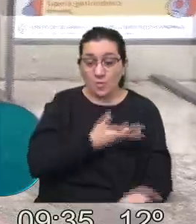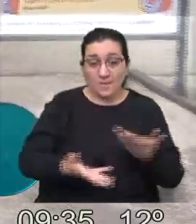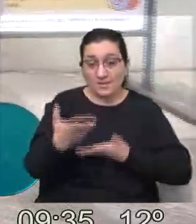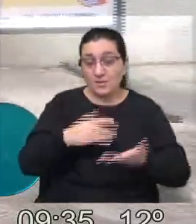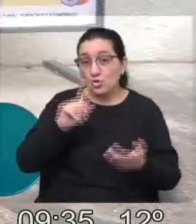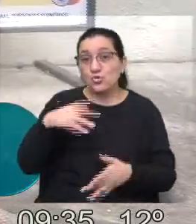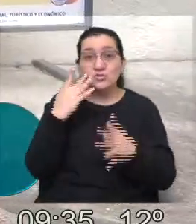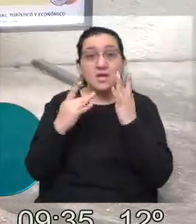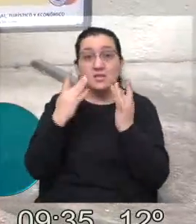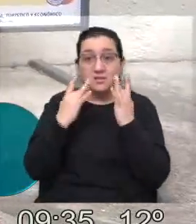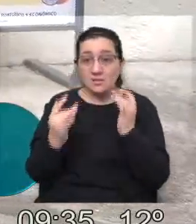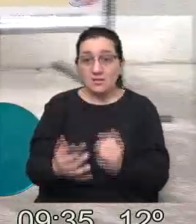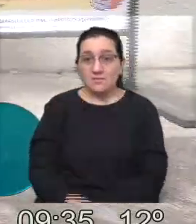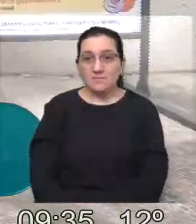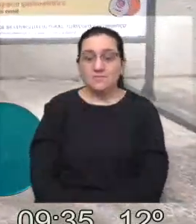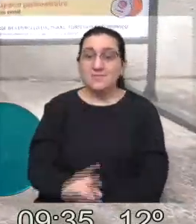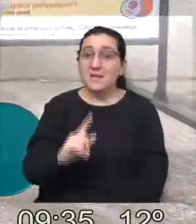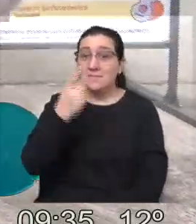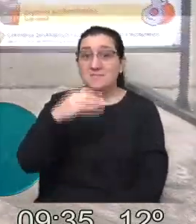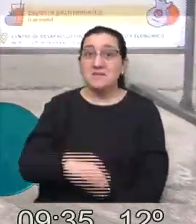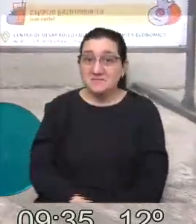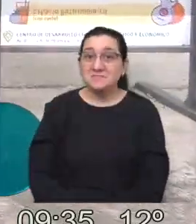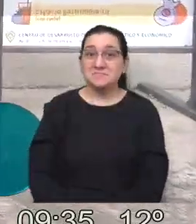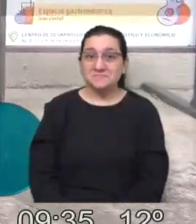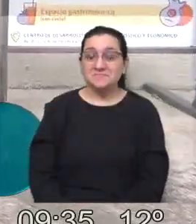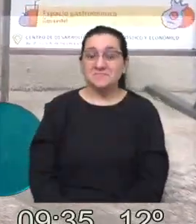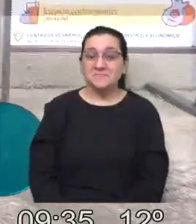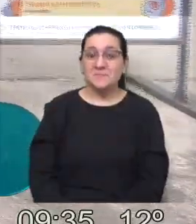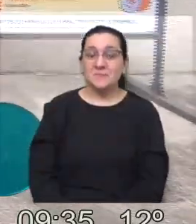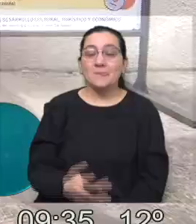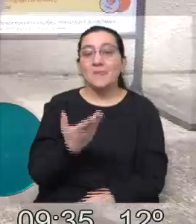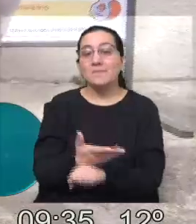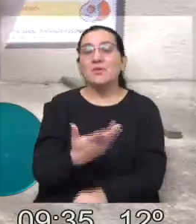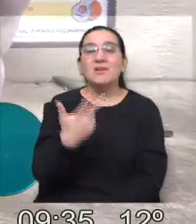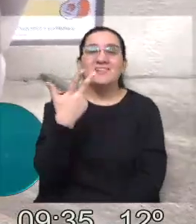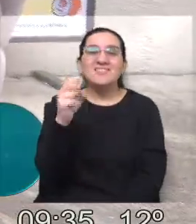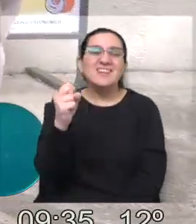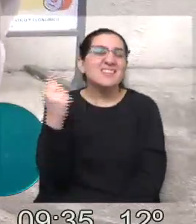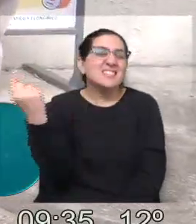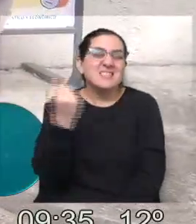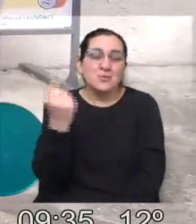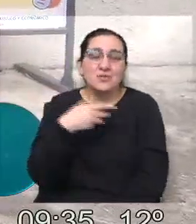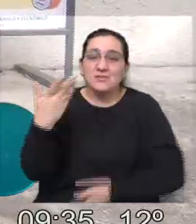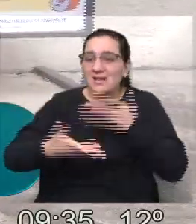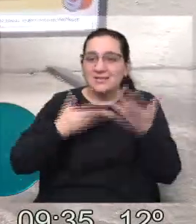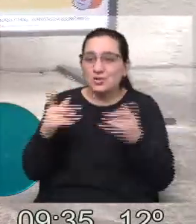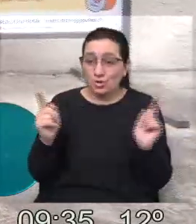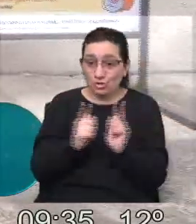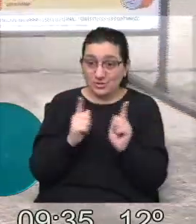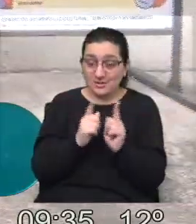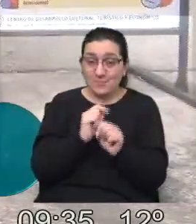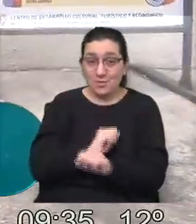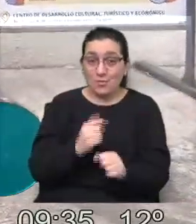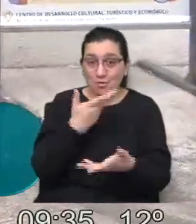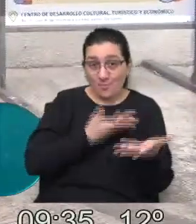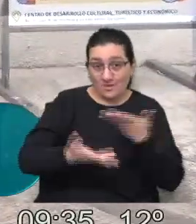otro artista, lo que sea, o no? Va a ser la primera vez. ¡Qué momento! Bueno, a ver, te pido 30 segundos de una baladita que compartamos con las chicas que están en los estudios